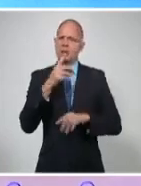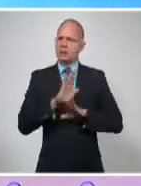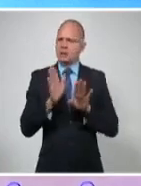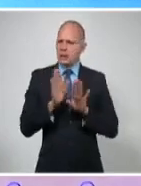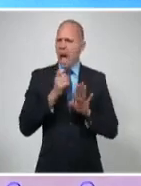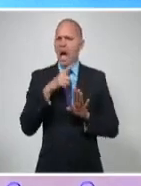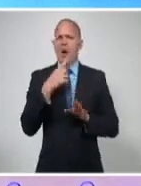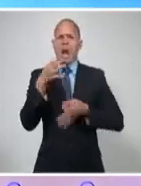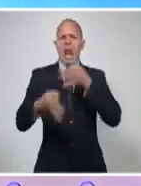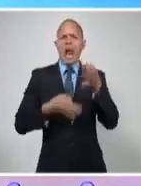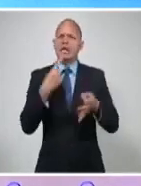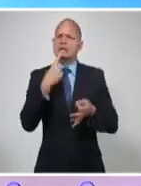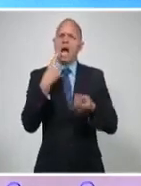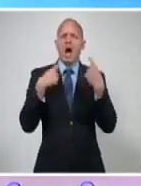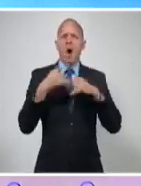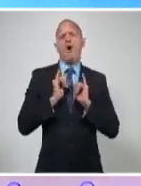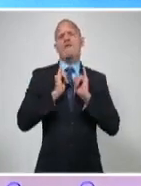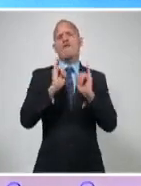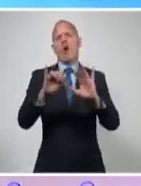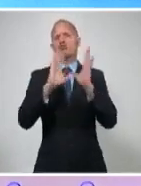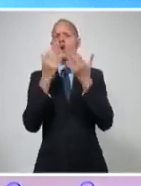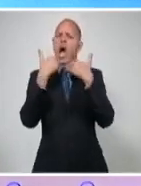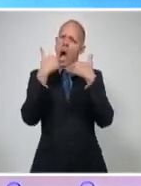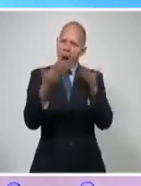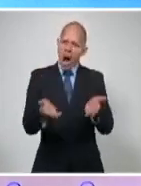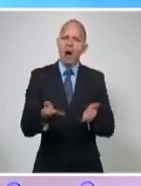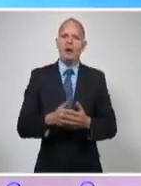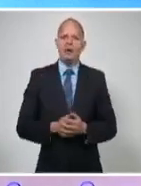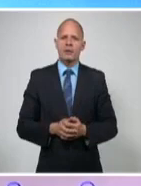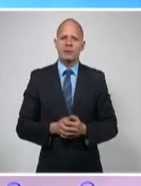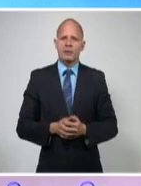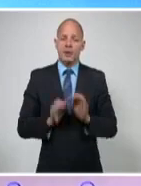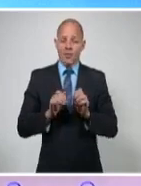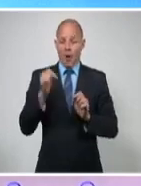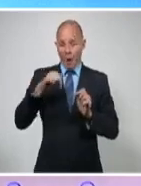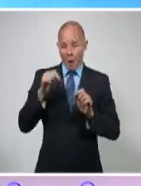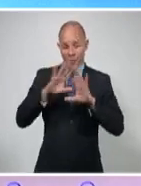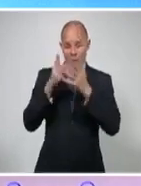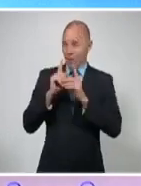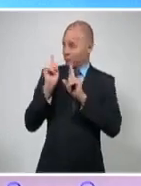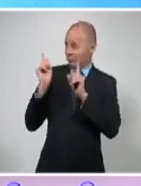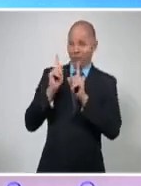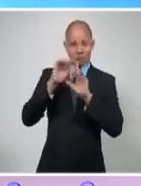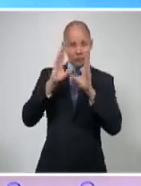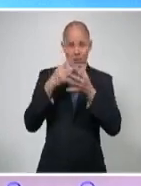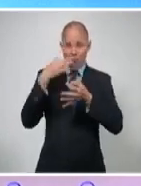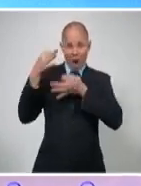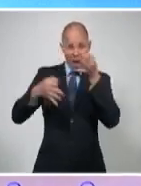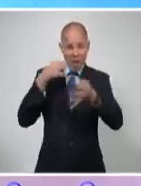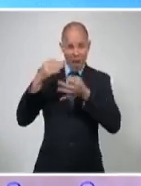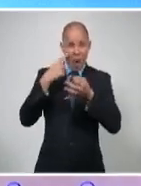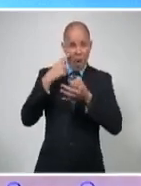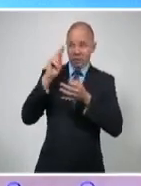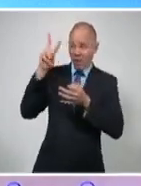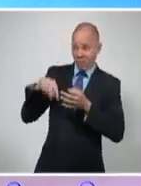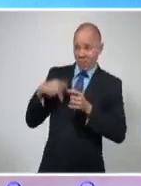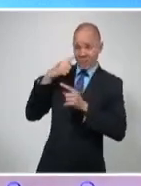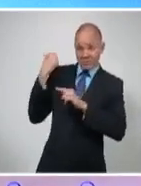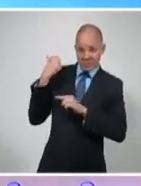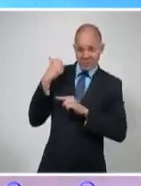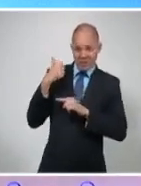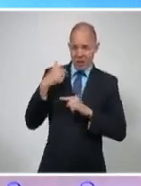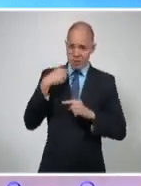organizan, qué persiguen. Todo lo que verán hoy proviene de varios de ellos. Digo varios, sí, más de uno nos ha enviado todos